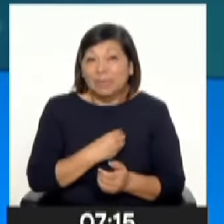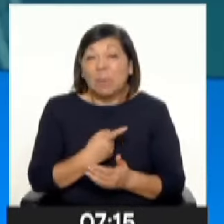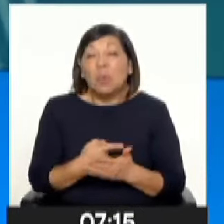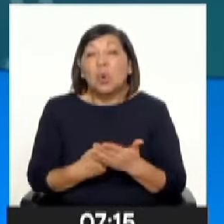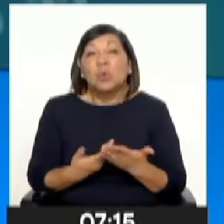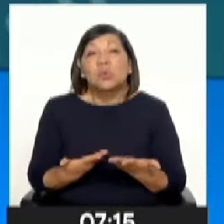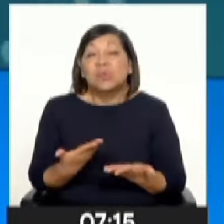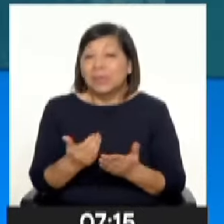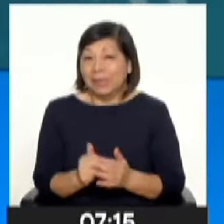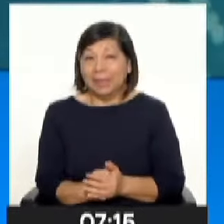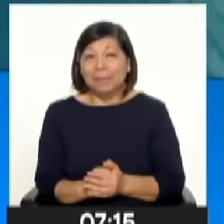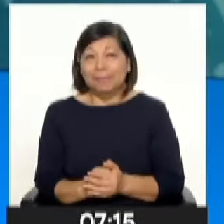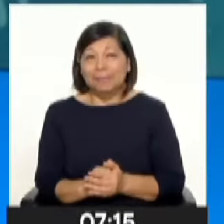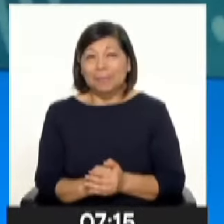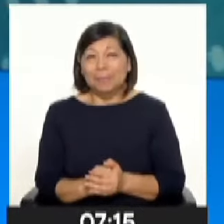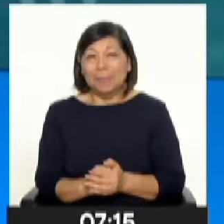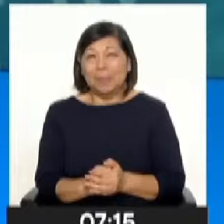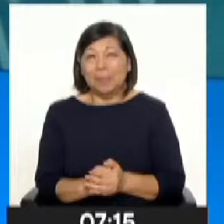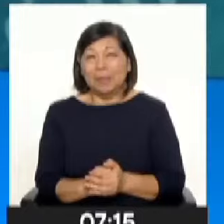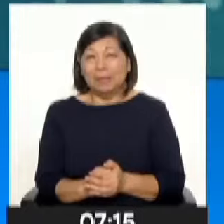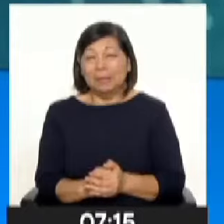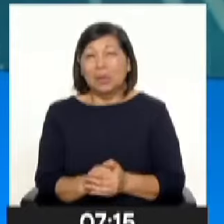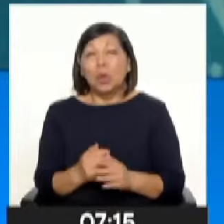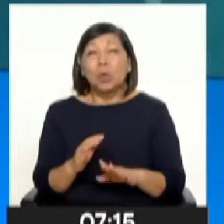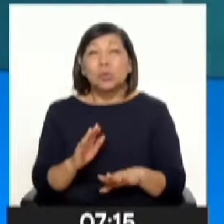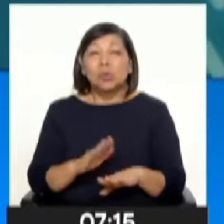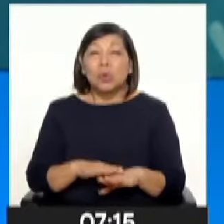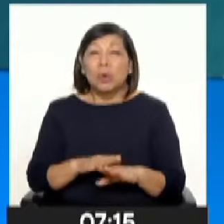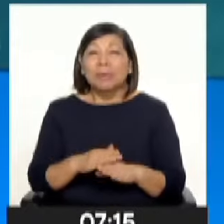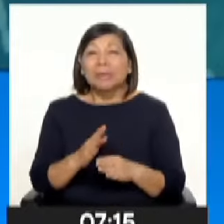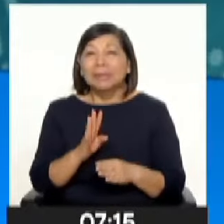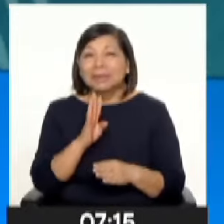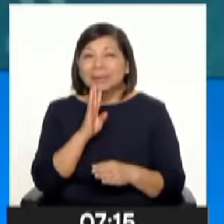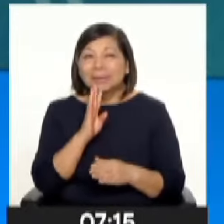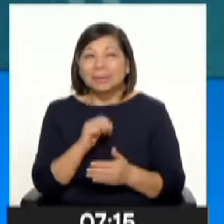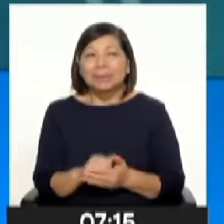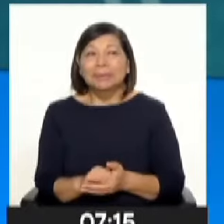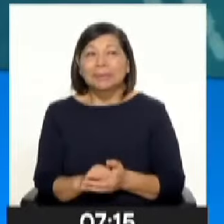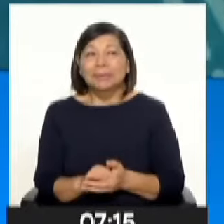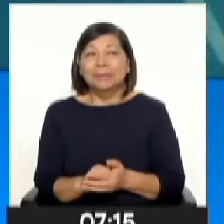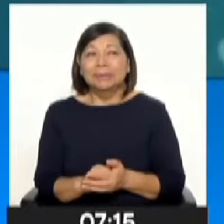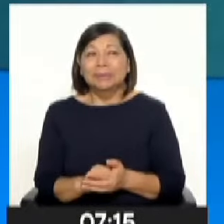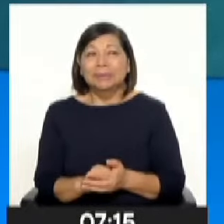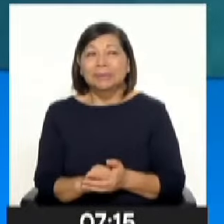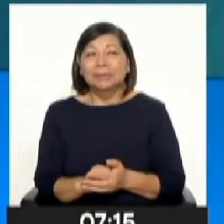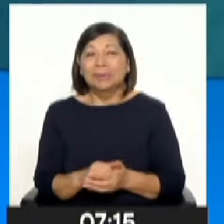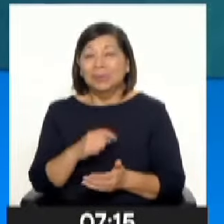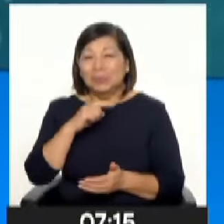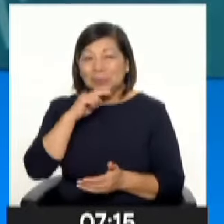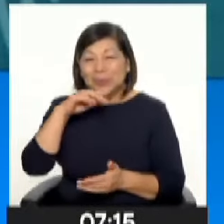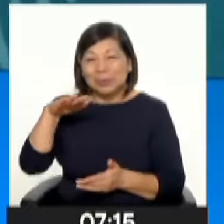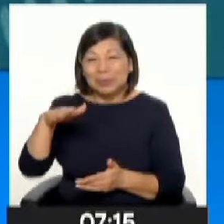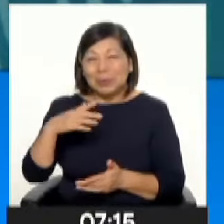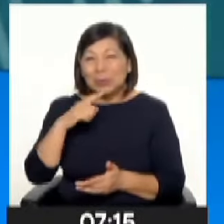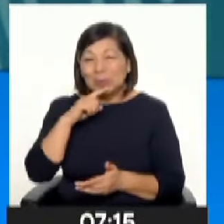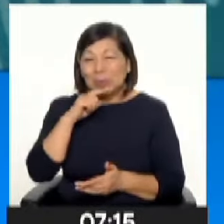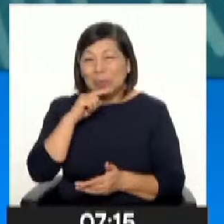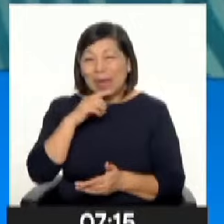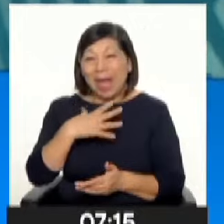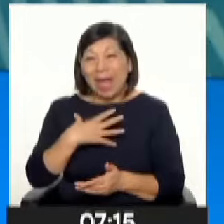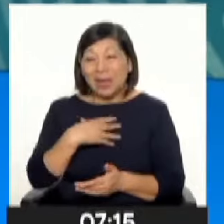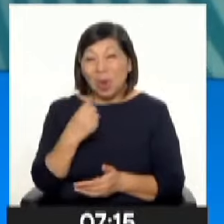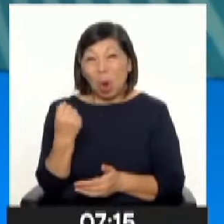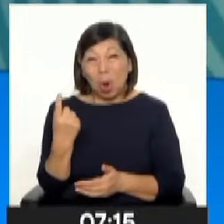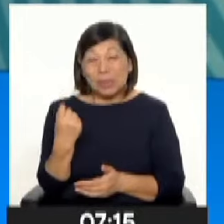con respecto a este terrible caso de Mila. Recordaremos esta niña de 11 años